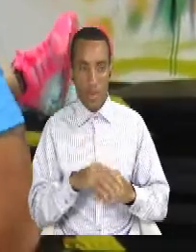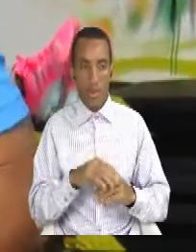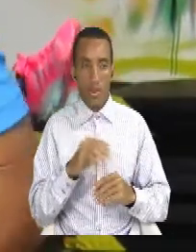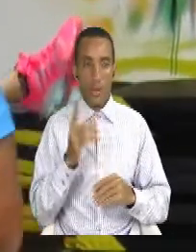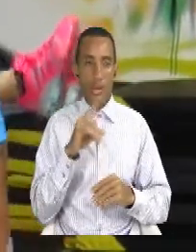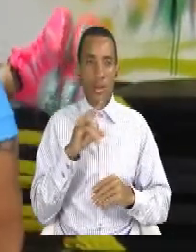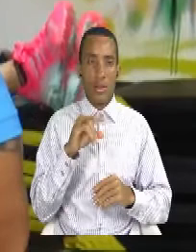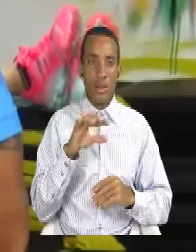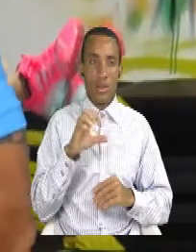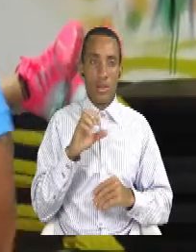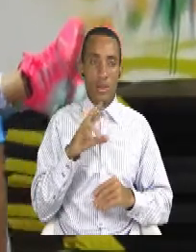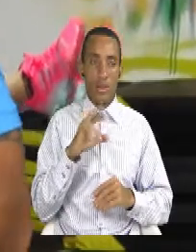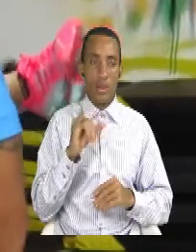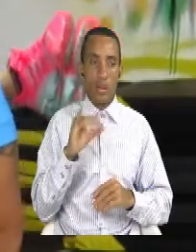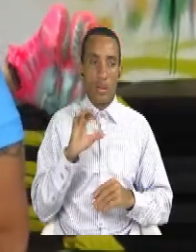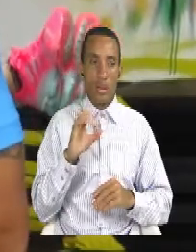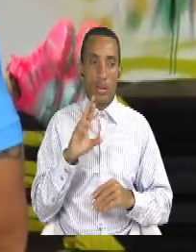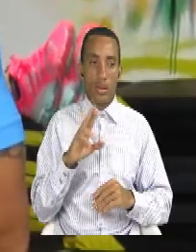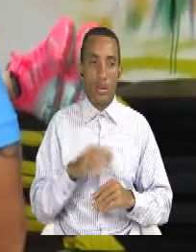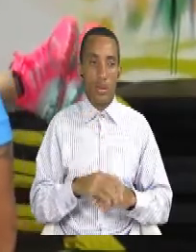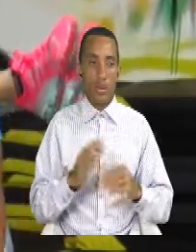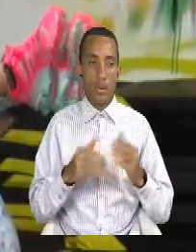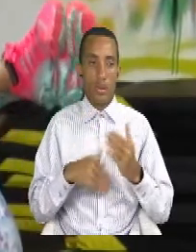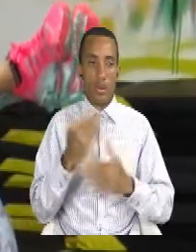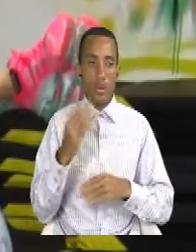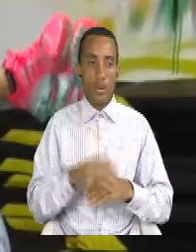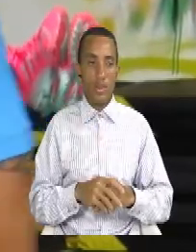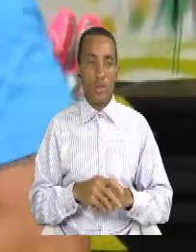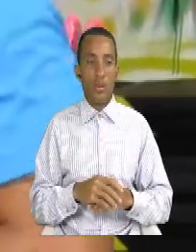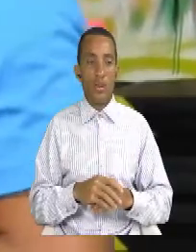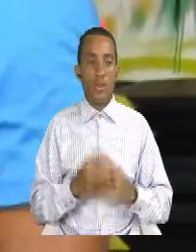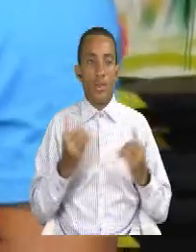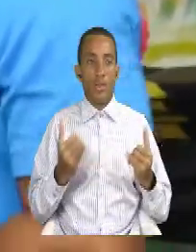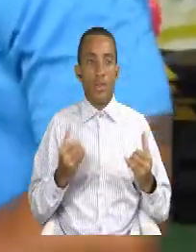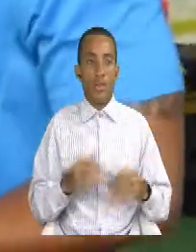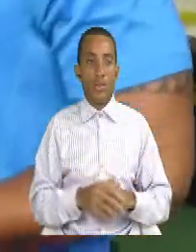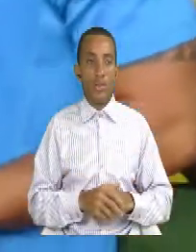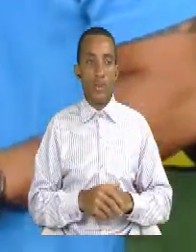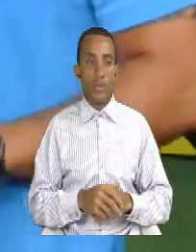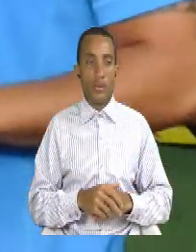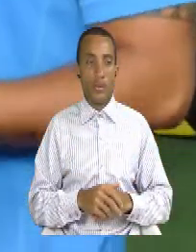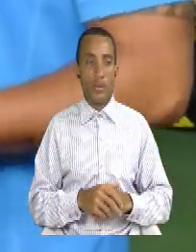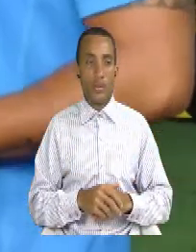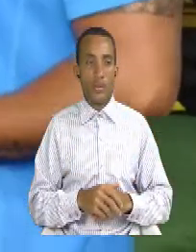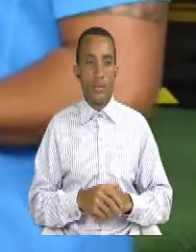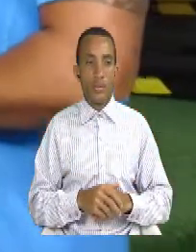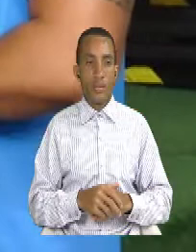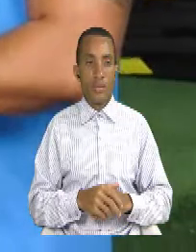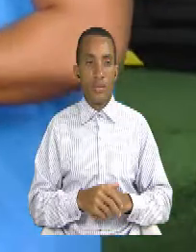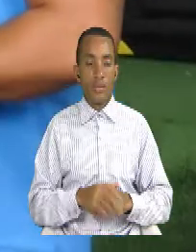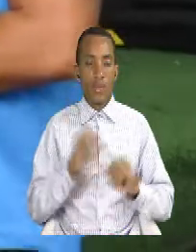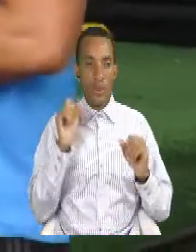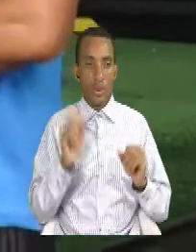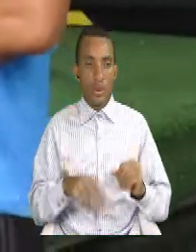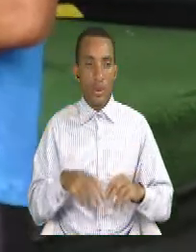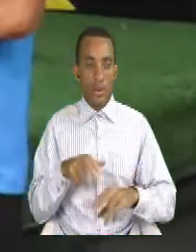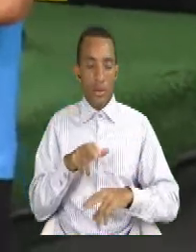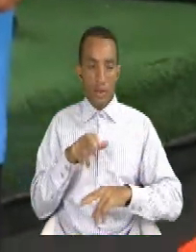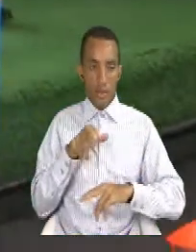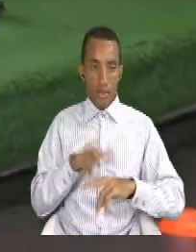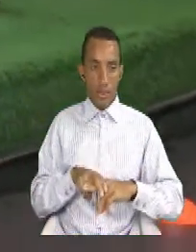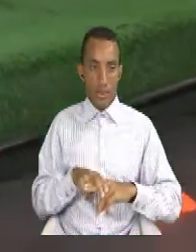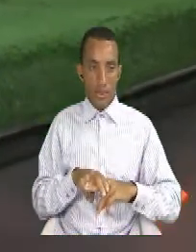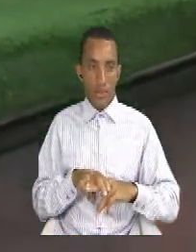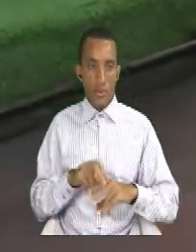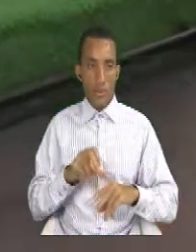con un trabajito de abdomen para iniciar esta rutina del día de hoy, ¿listo? Entonces, allá se pueden ubicar en una silla, en un muro, donde